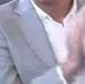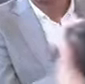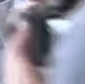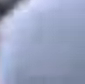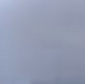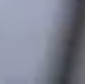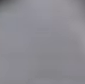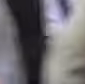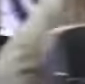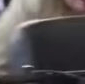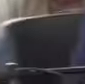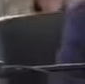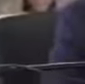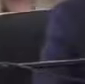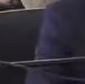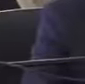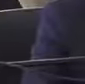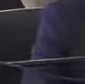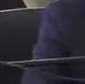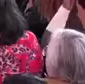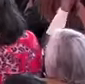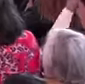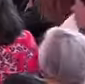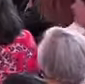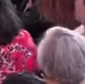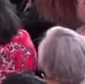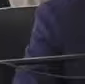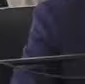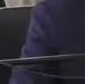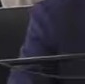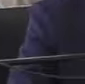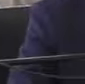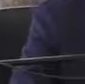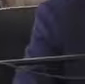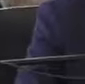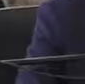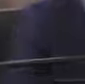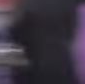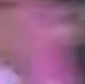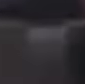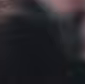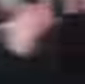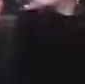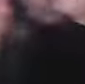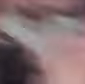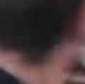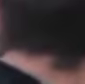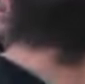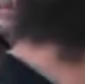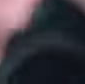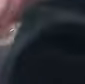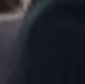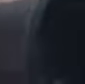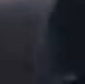También nos acompaña la ministra subrogante de Deportes, Antonia Illanes. Bienvenida.